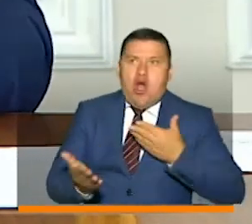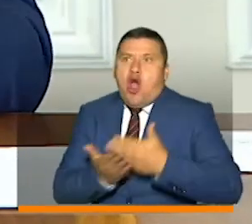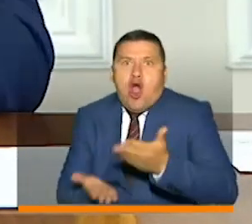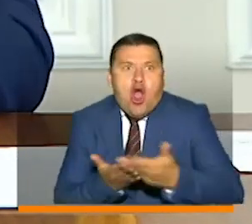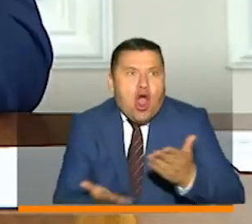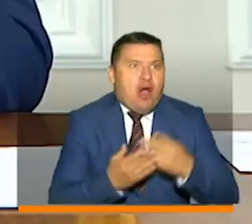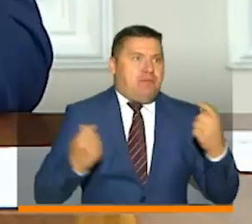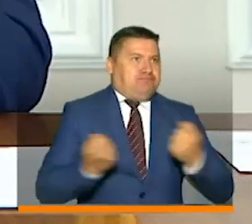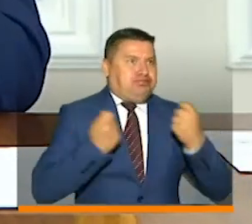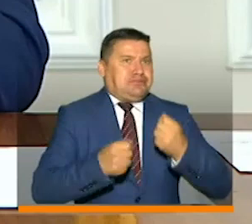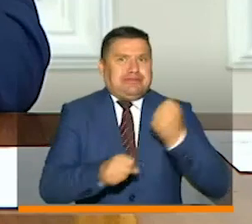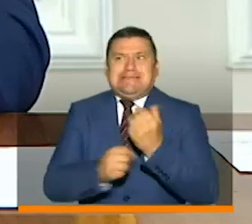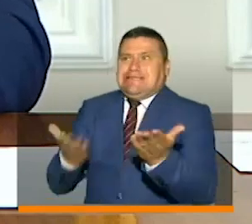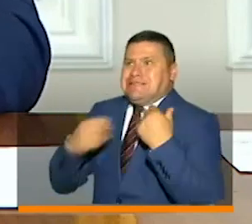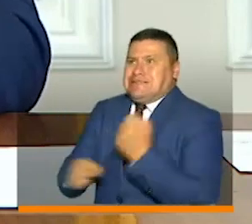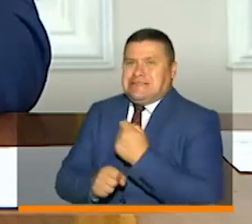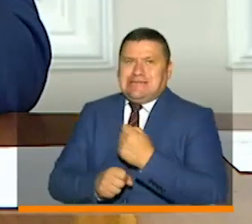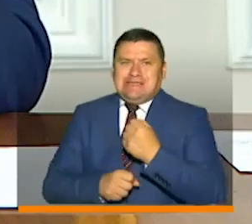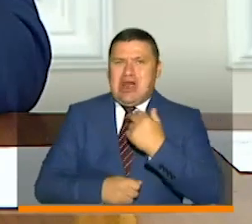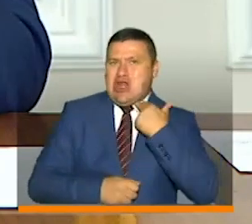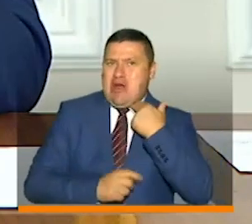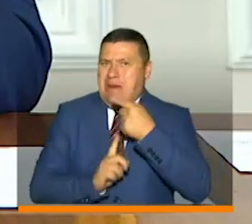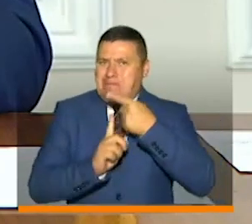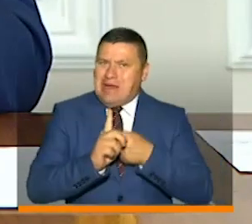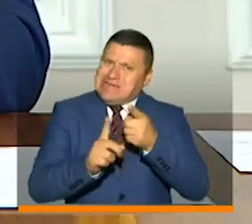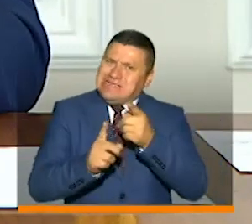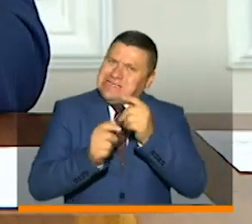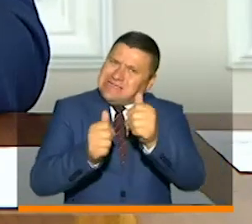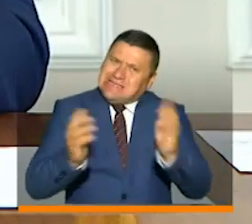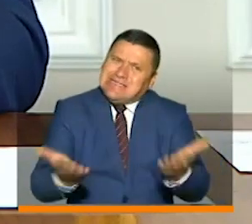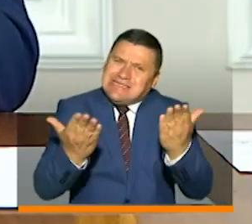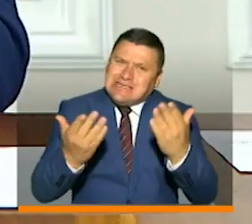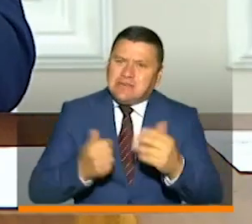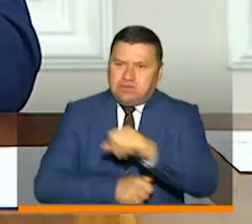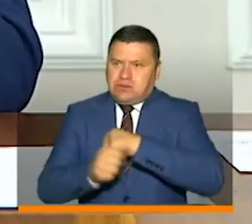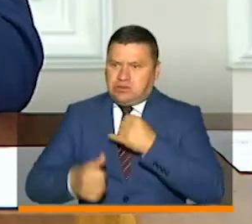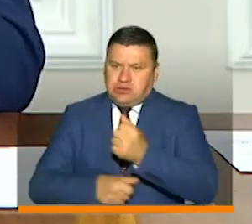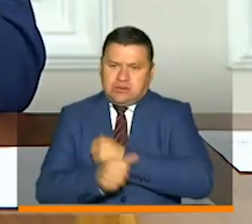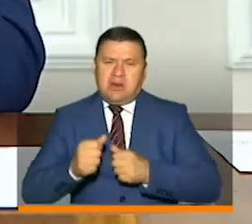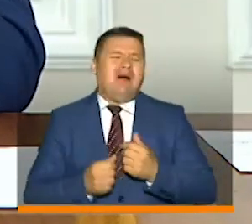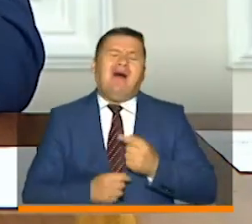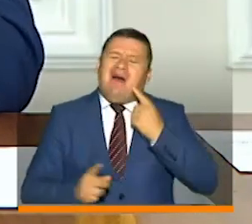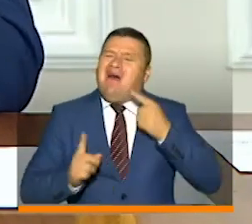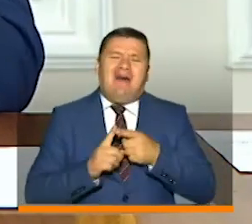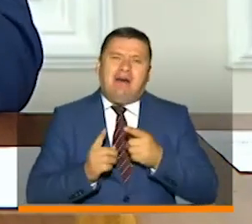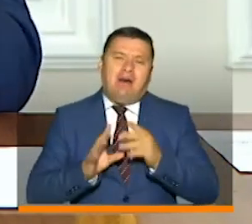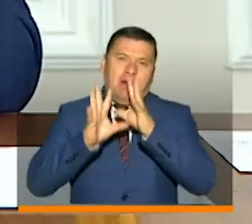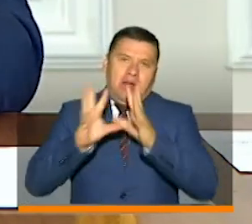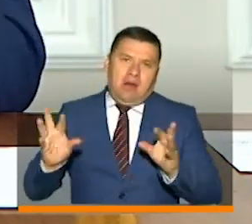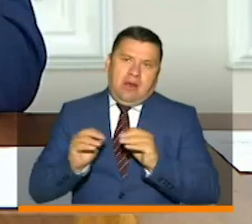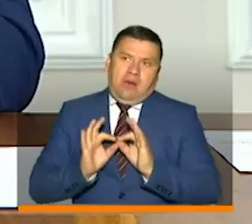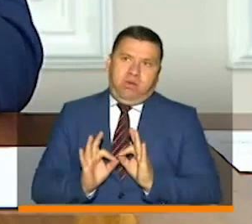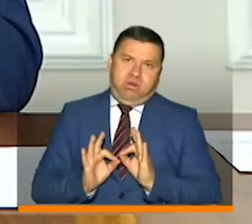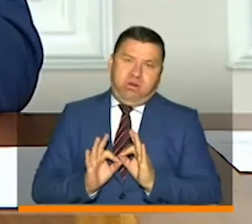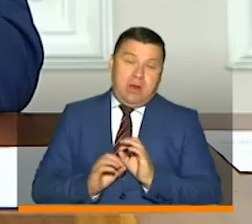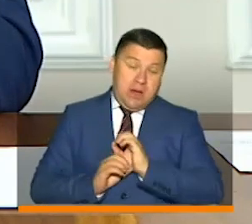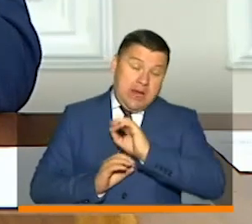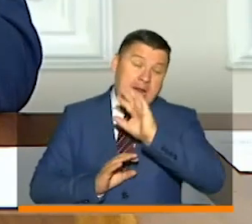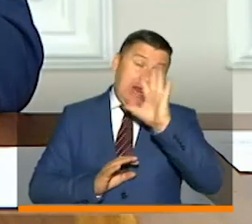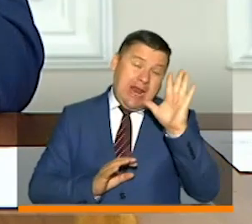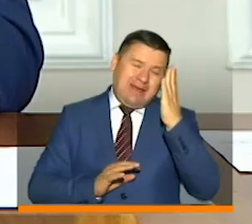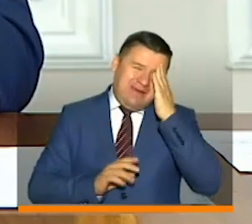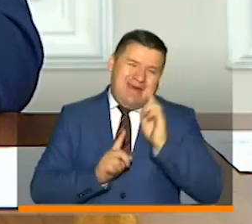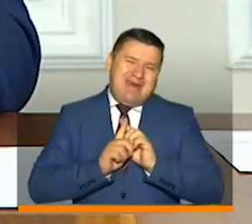promoviendo empleo que tengamos además esa activación segura para que tengamos una navidad que según duda será bien